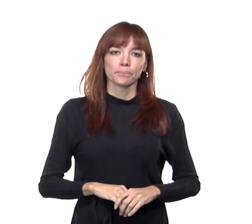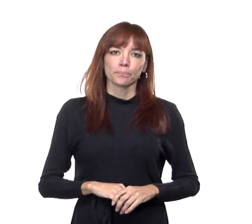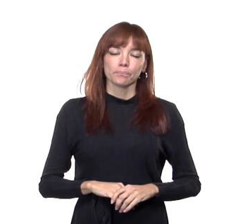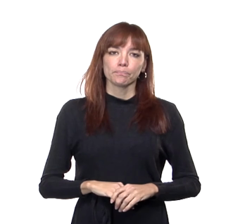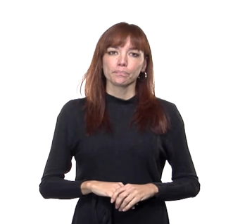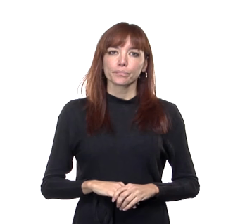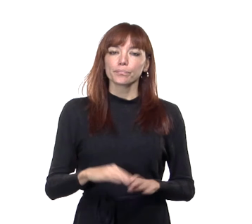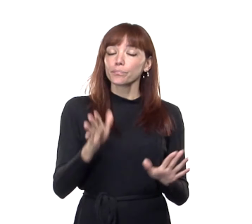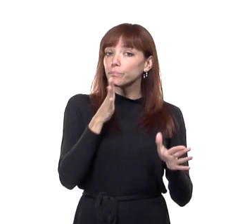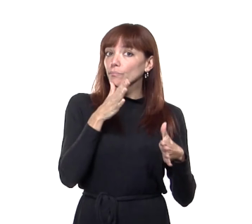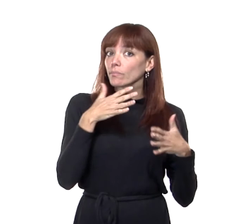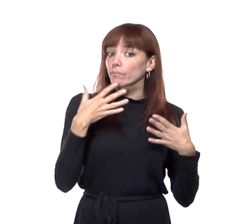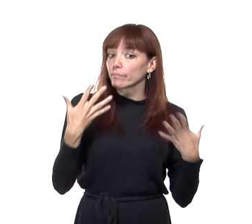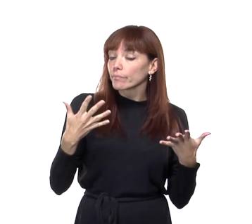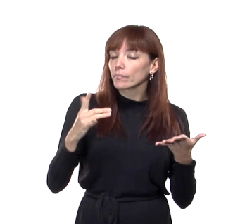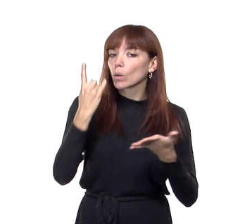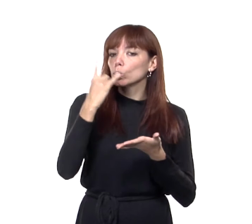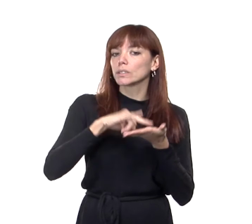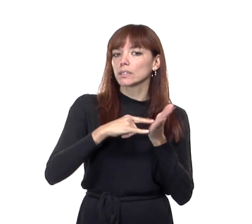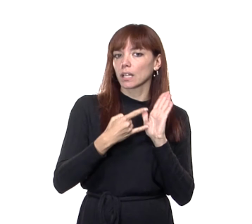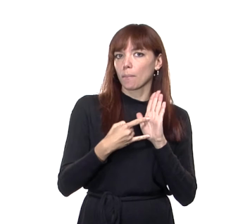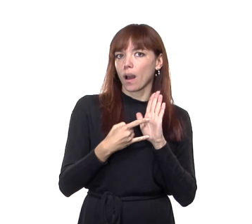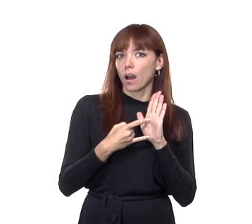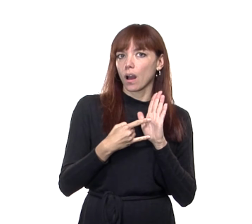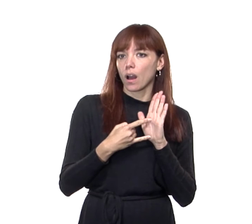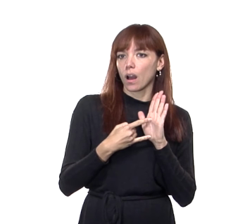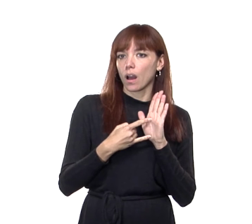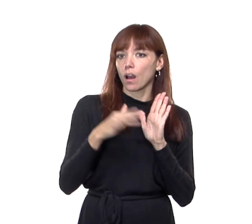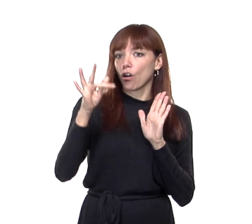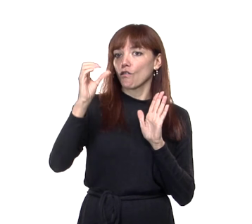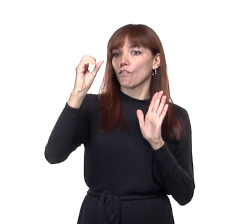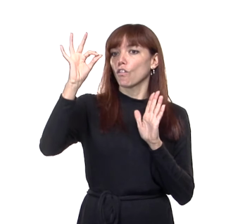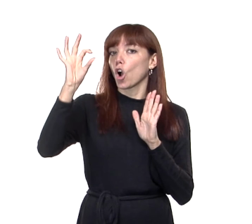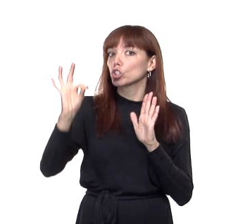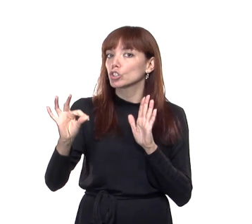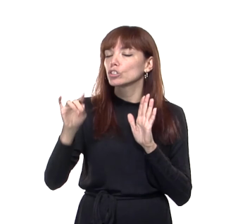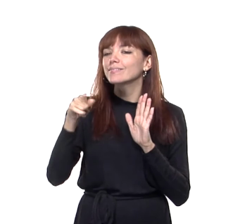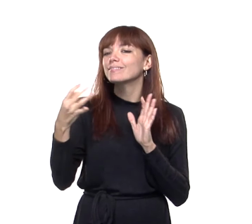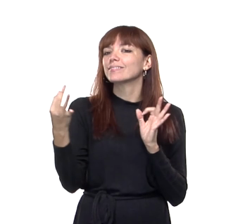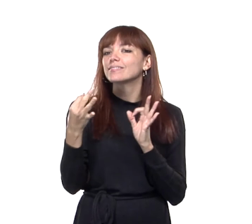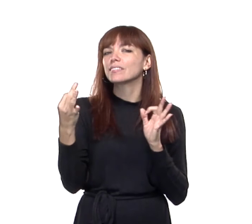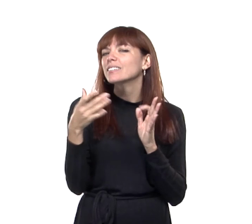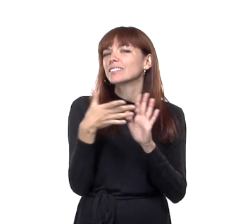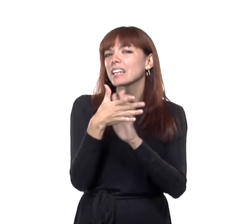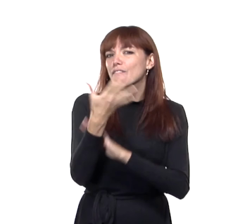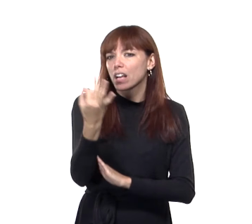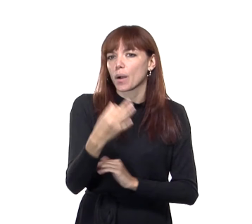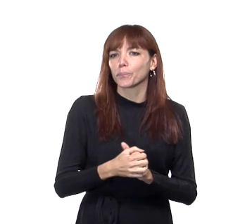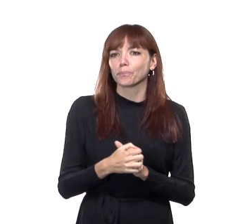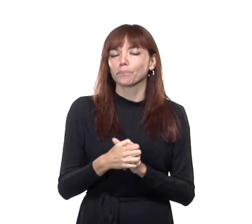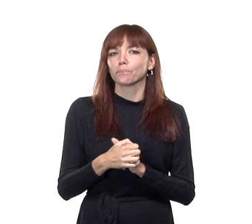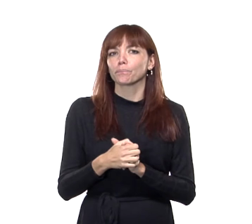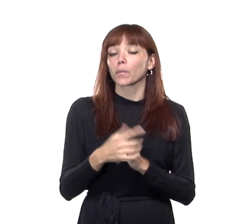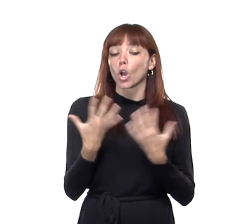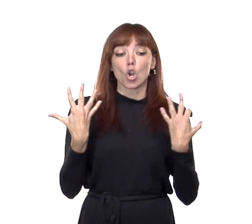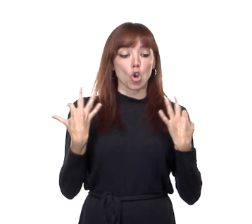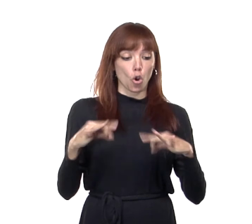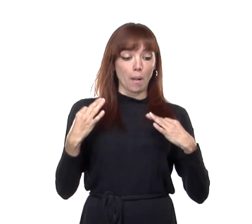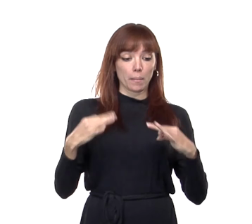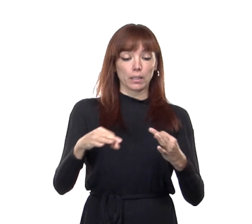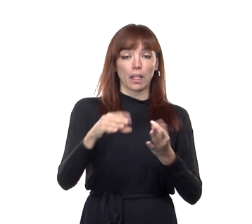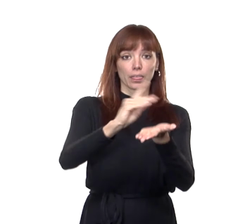ahora mismo tenemos un sistema en el que el default es un 'opt-out' que quiere decir que lo normal es que se